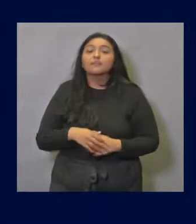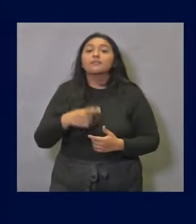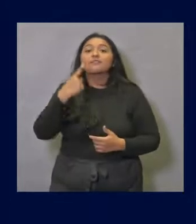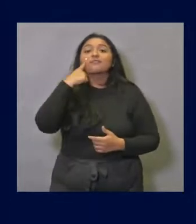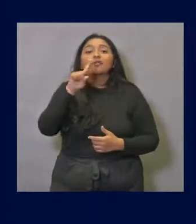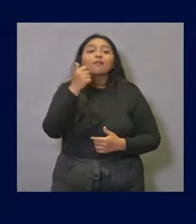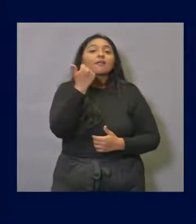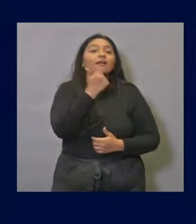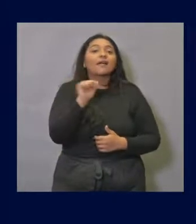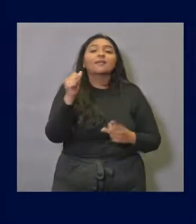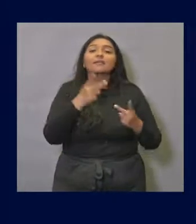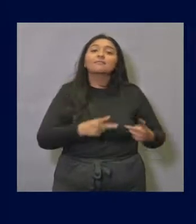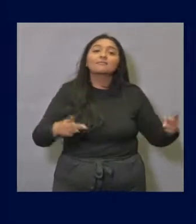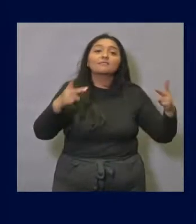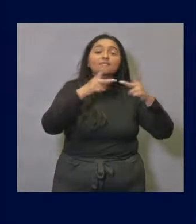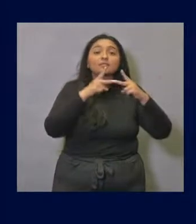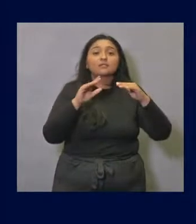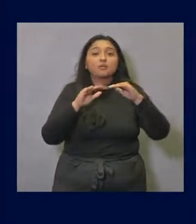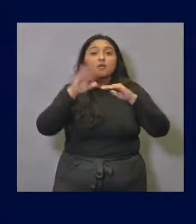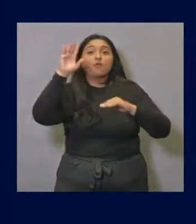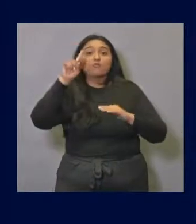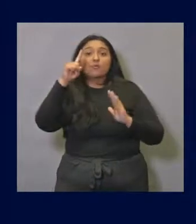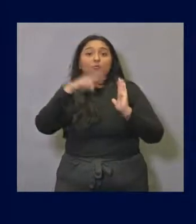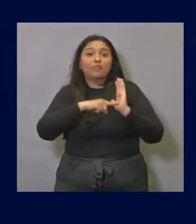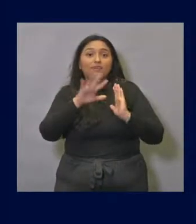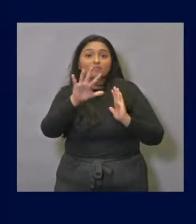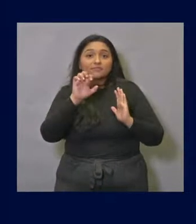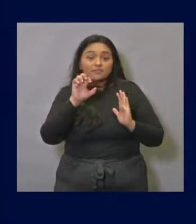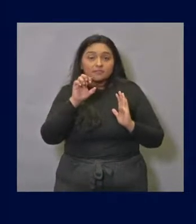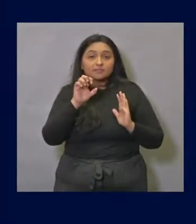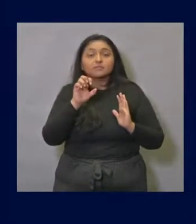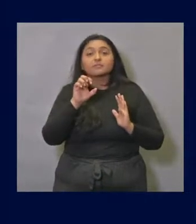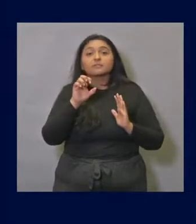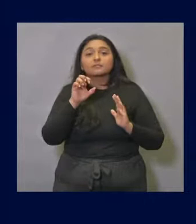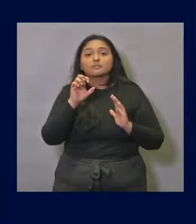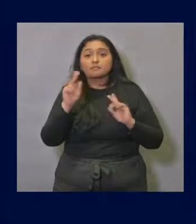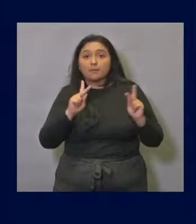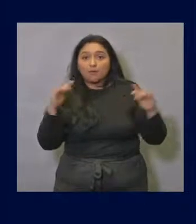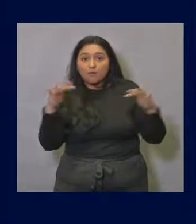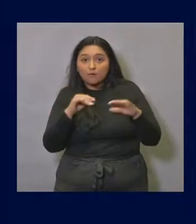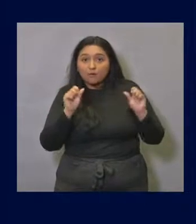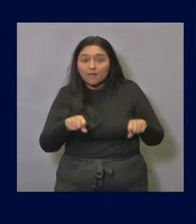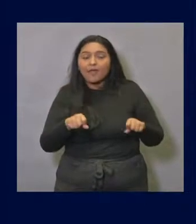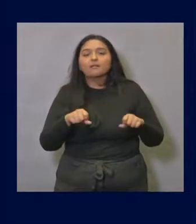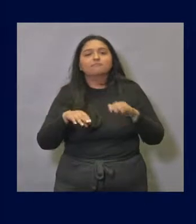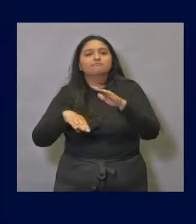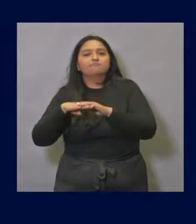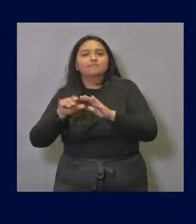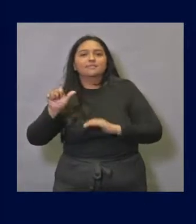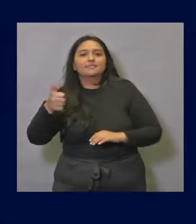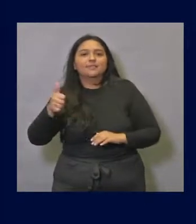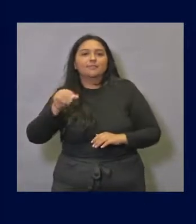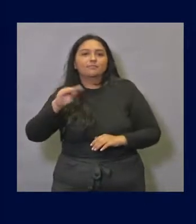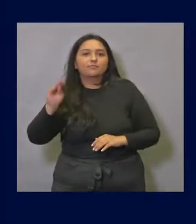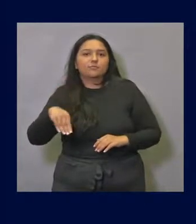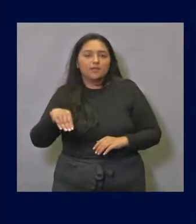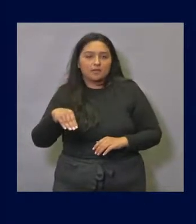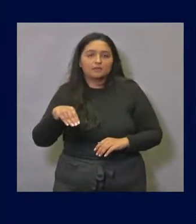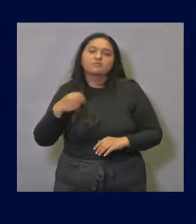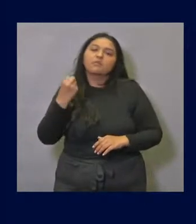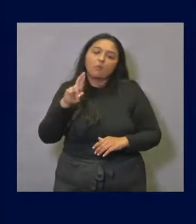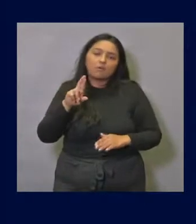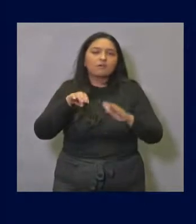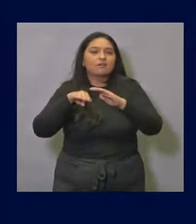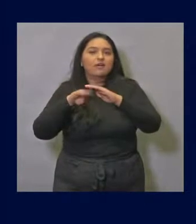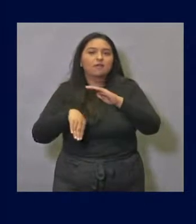1,500 personas, hay un límite de capacidad del 10% o menos de 2,000